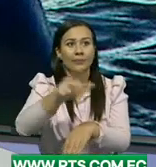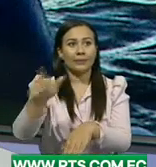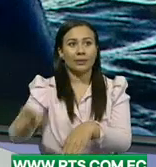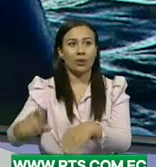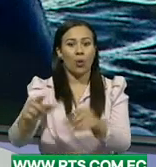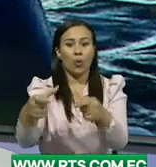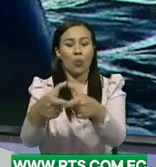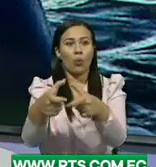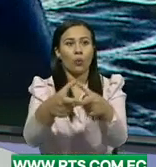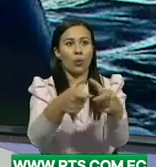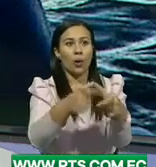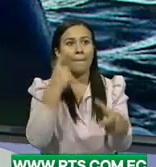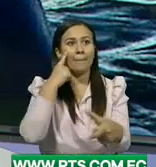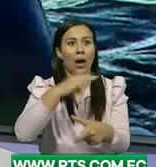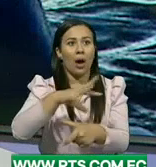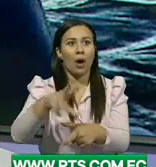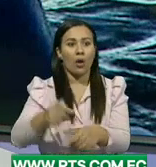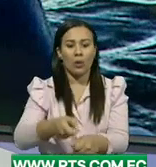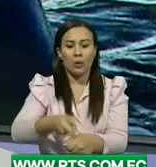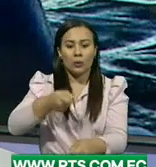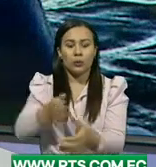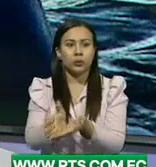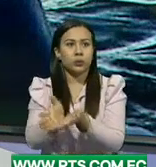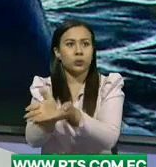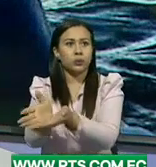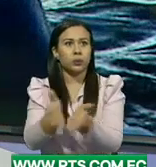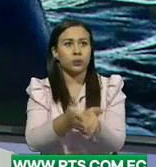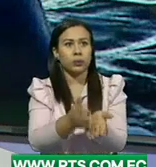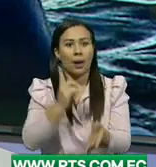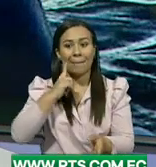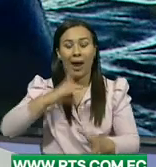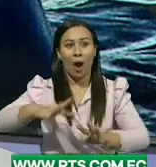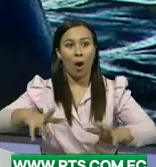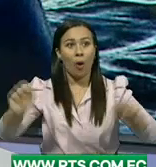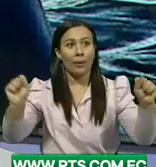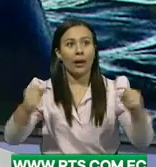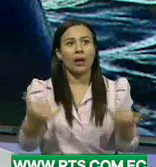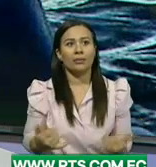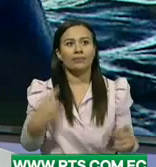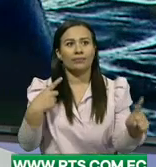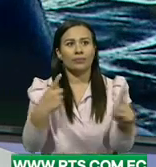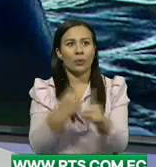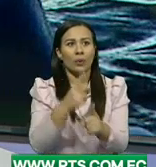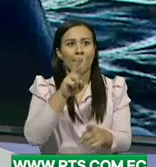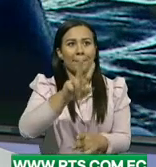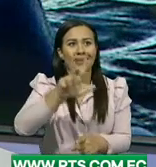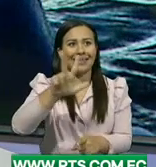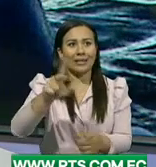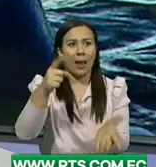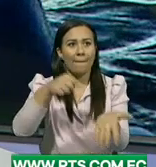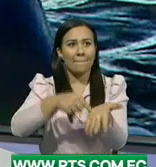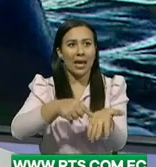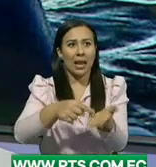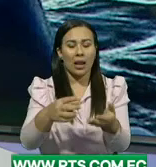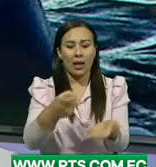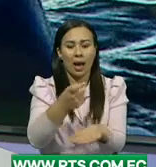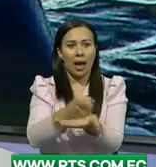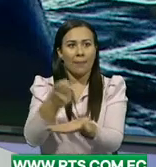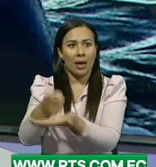banda dedicada a robar pequeñas embarcaciones. Se lograron recuperar más de 23.000 libras de camarón.